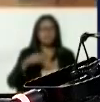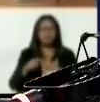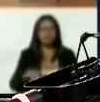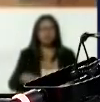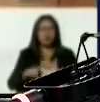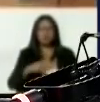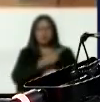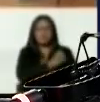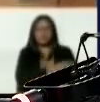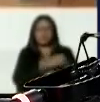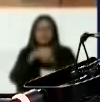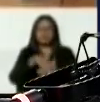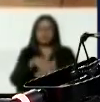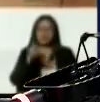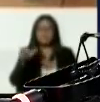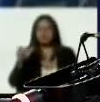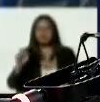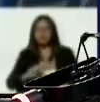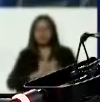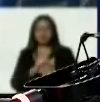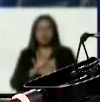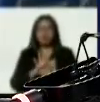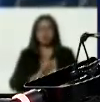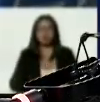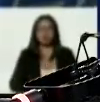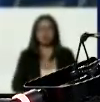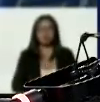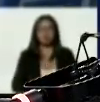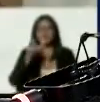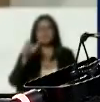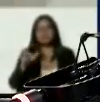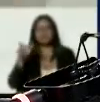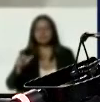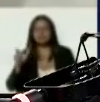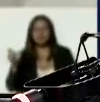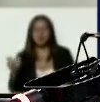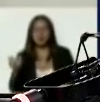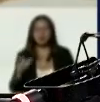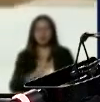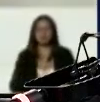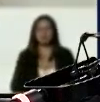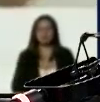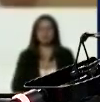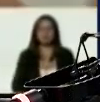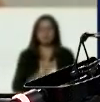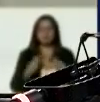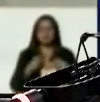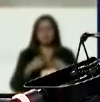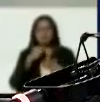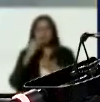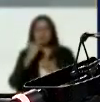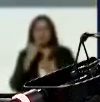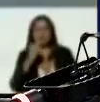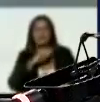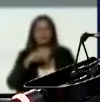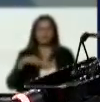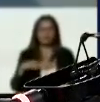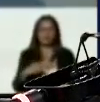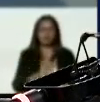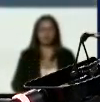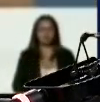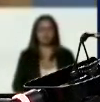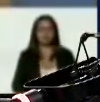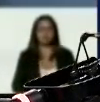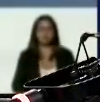es haber tomado unas decisiones para pan y circo, tal como lo decían en otro momento algunos